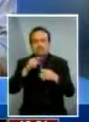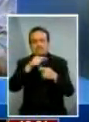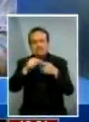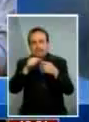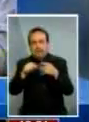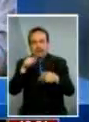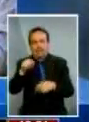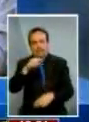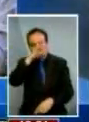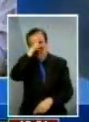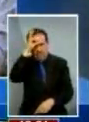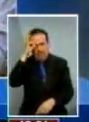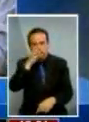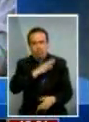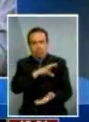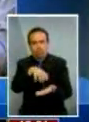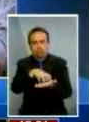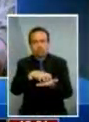semanas?